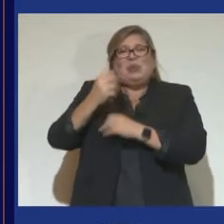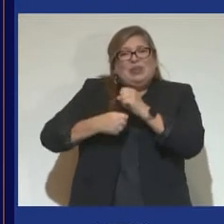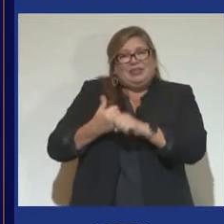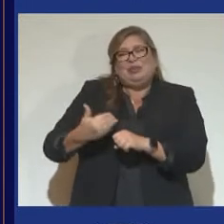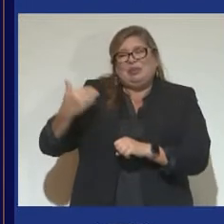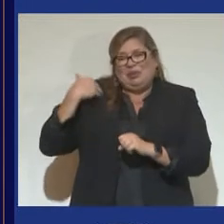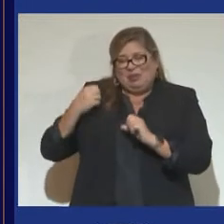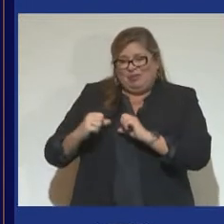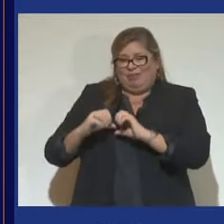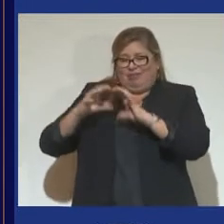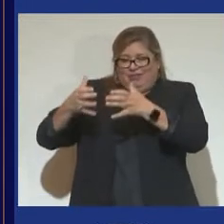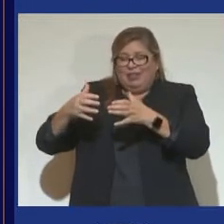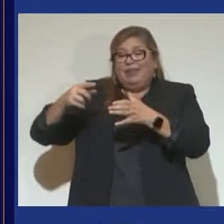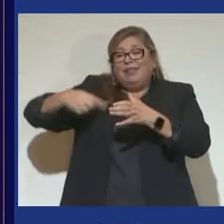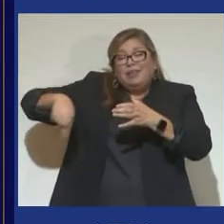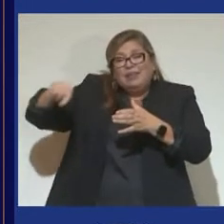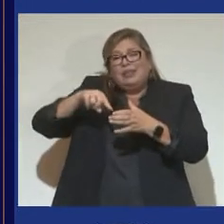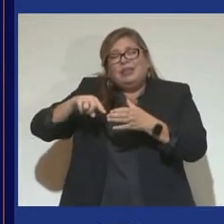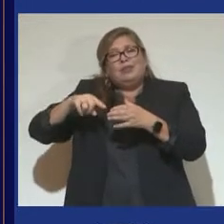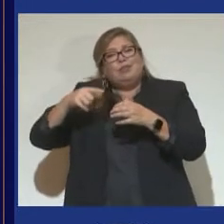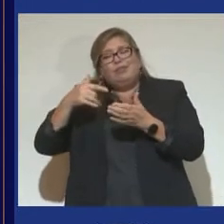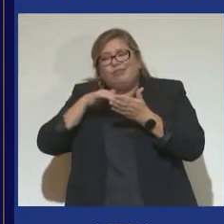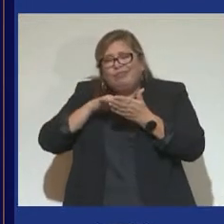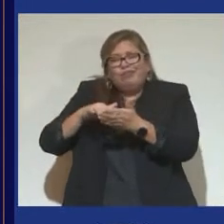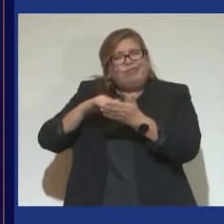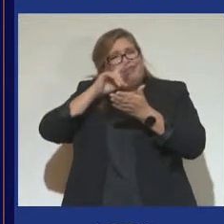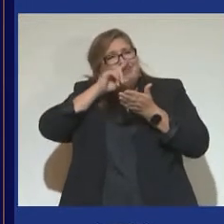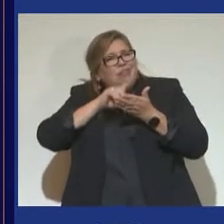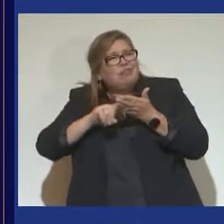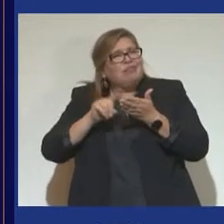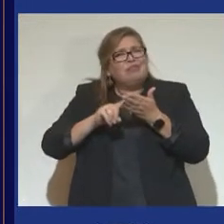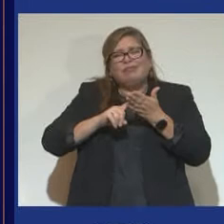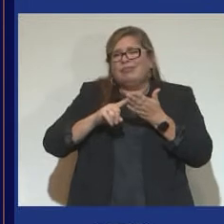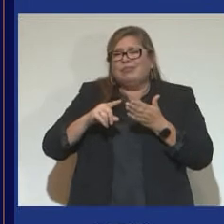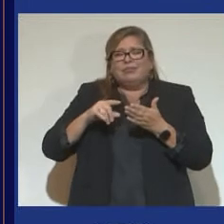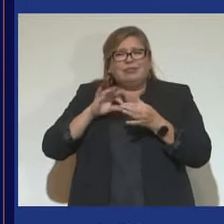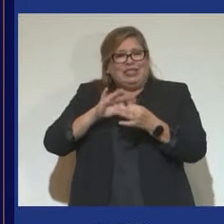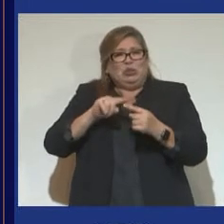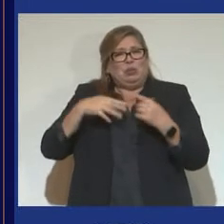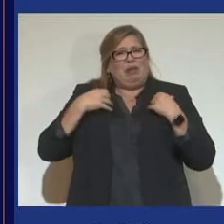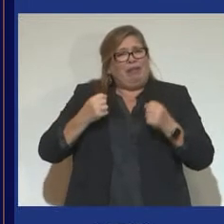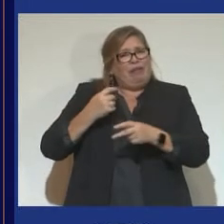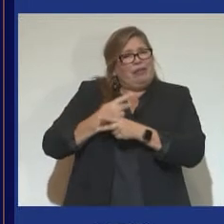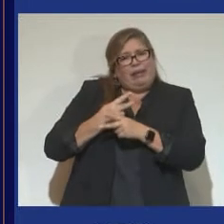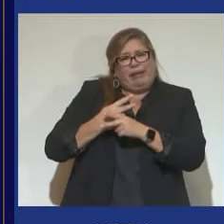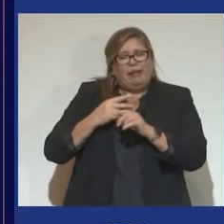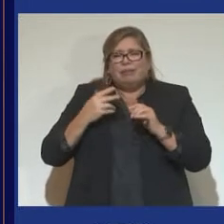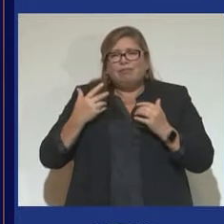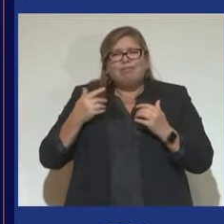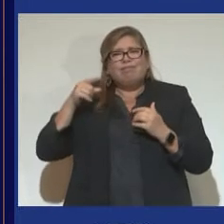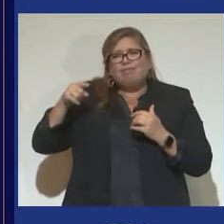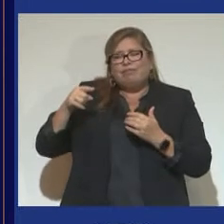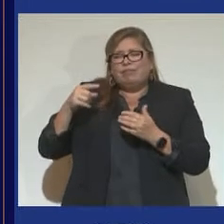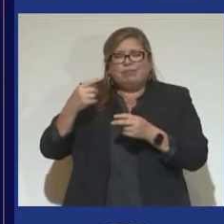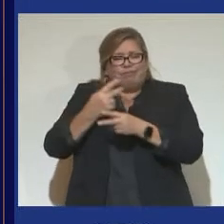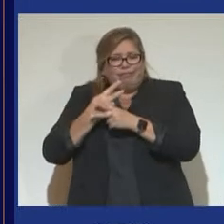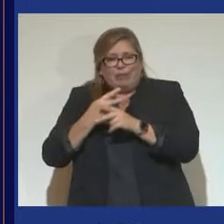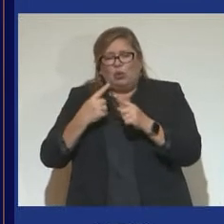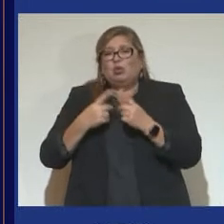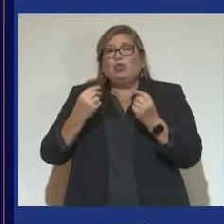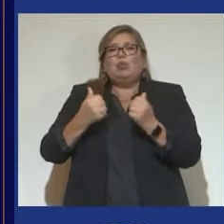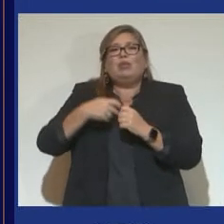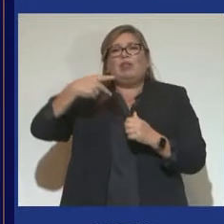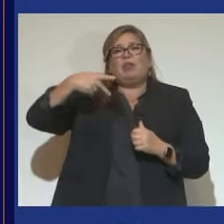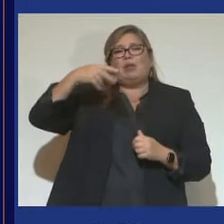años pero ahora sí hemos tenido a la gente trabajando no sólo en esa pregunta con recursos que apoyen con sus contribuciones y sus esfuerzos